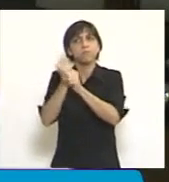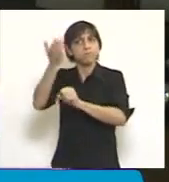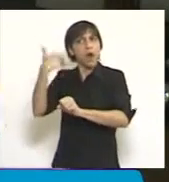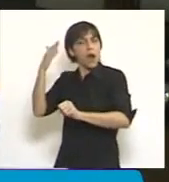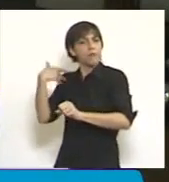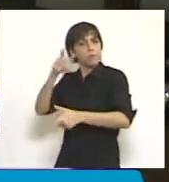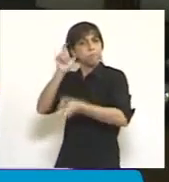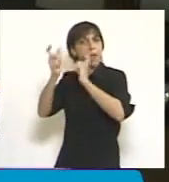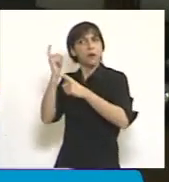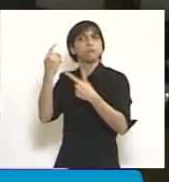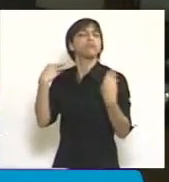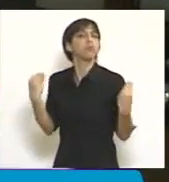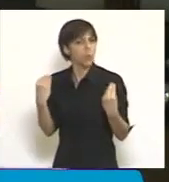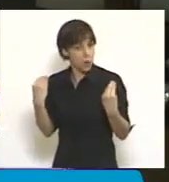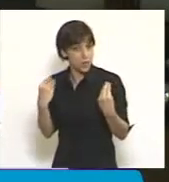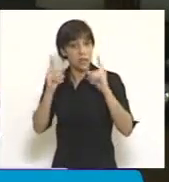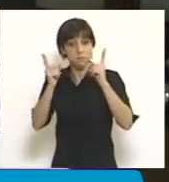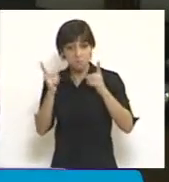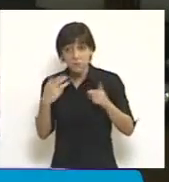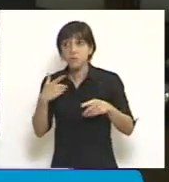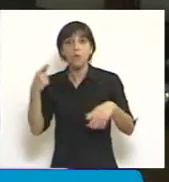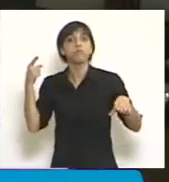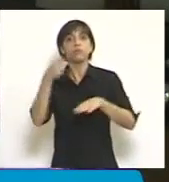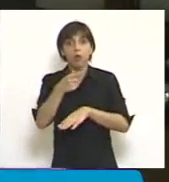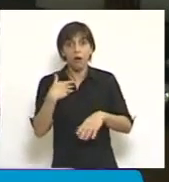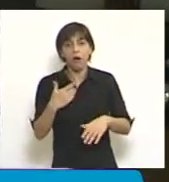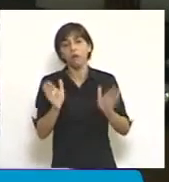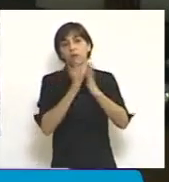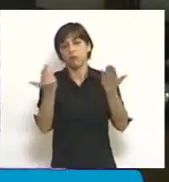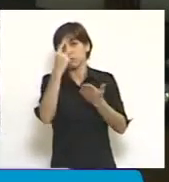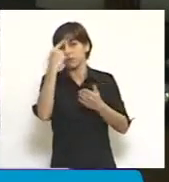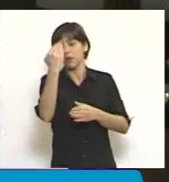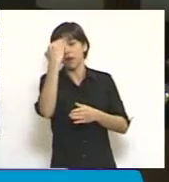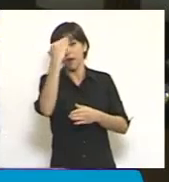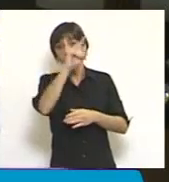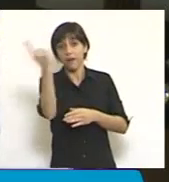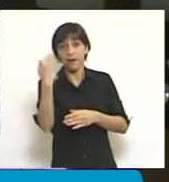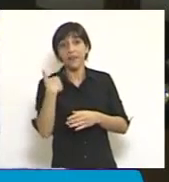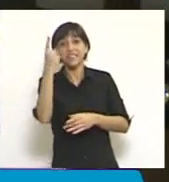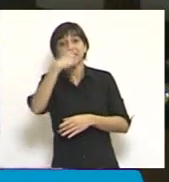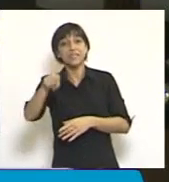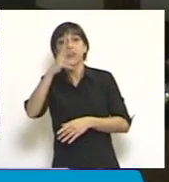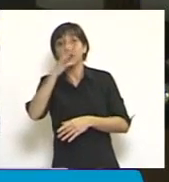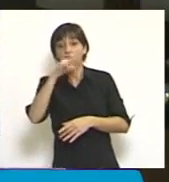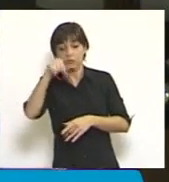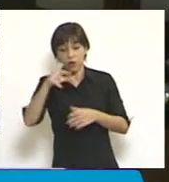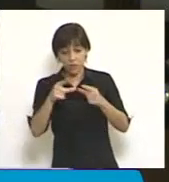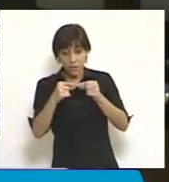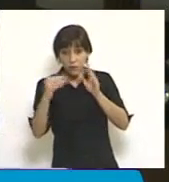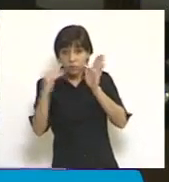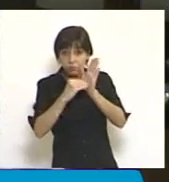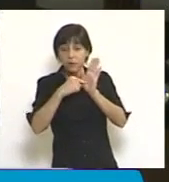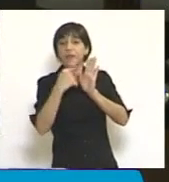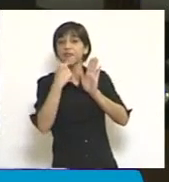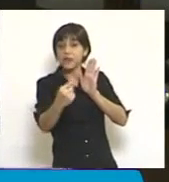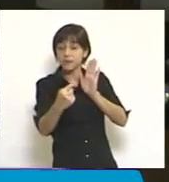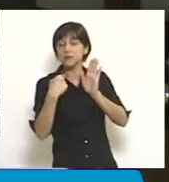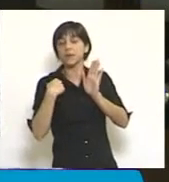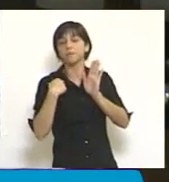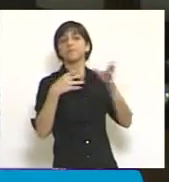Magistratura debe tener en cuenta los antecedentes profesionales y disciplinarios de los candidatos,